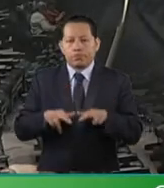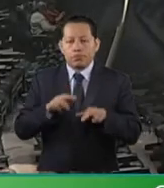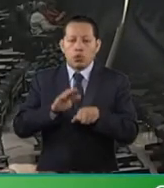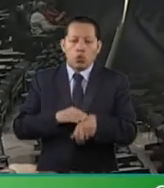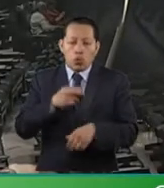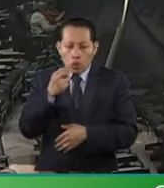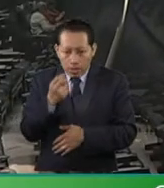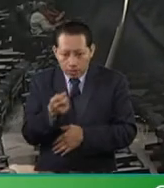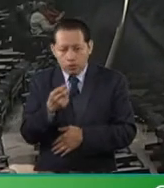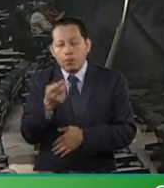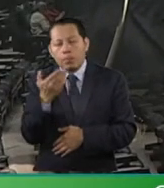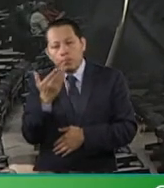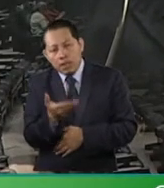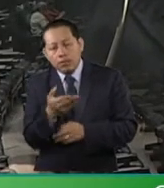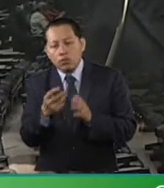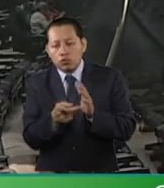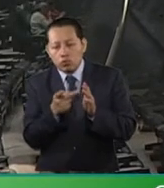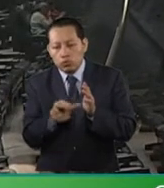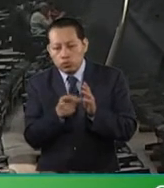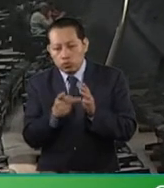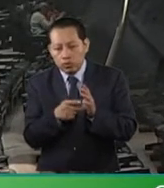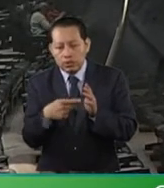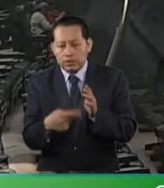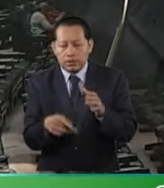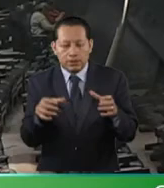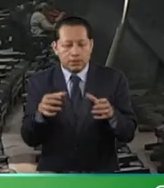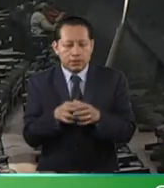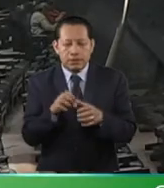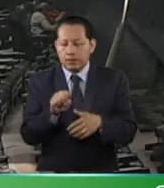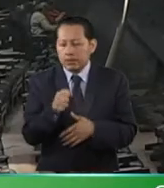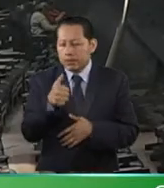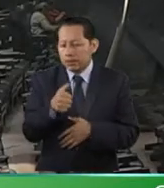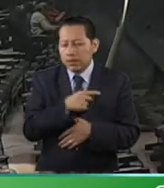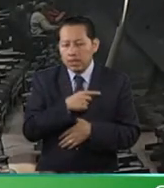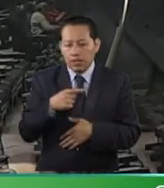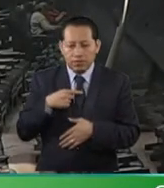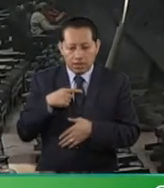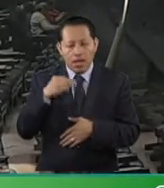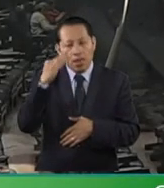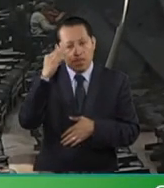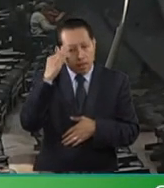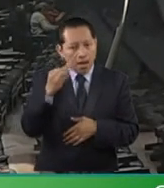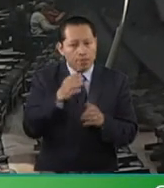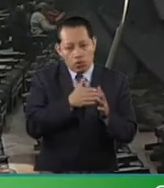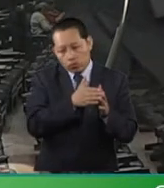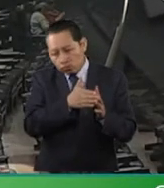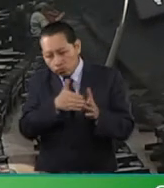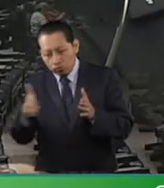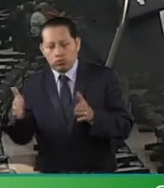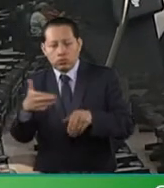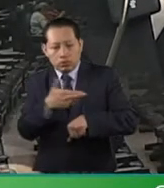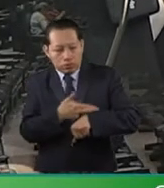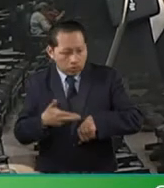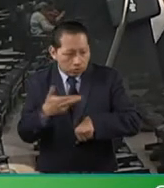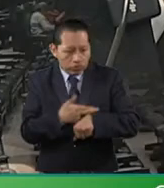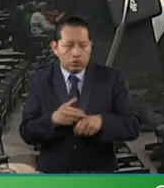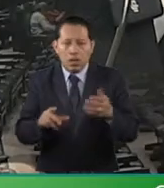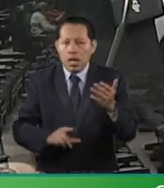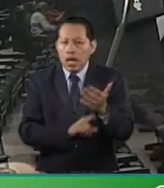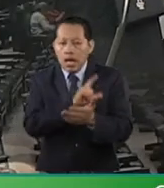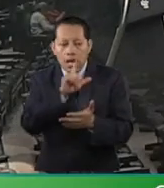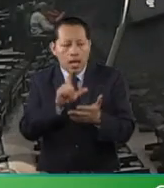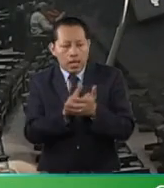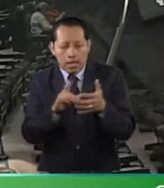una y otra vez que los actos de esta legislatura se ajusten a los plazos y procedimientos que señalan las leyes